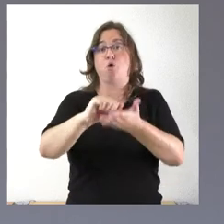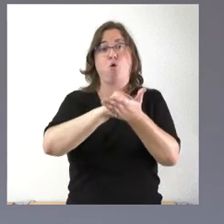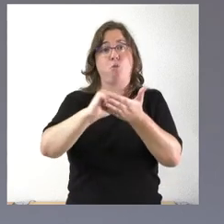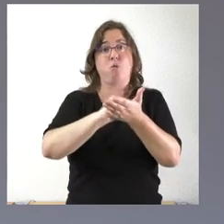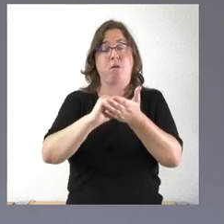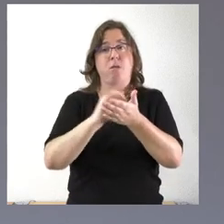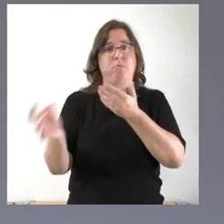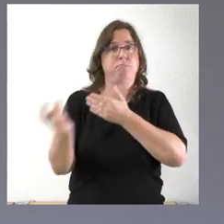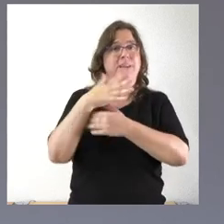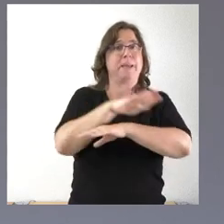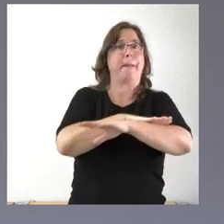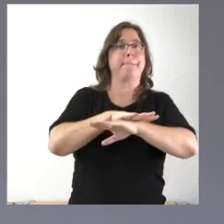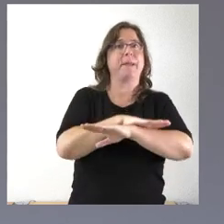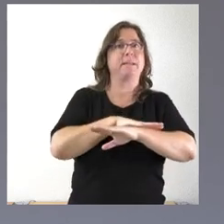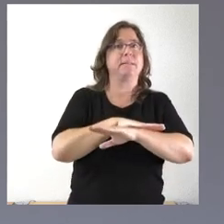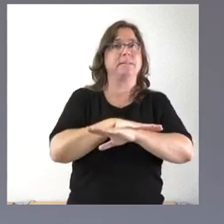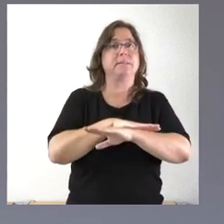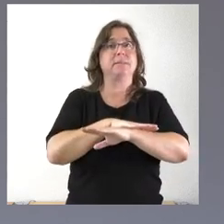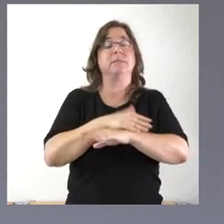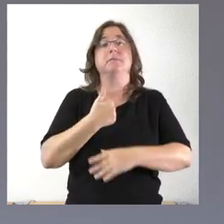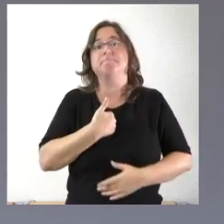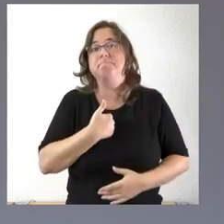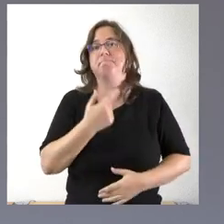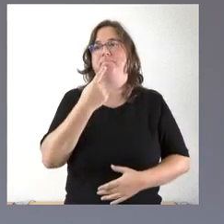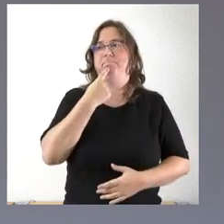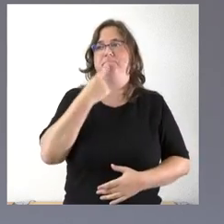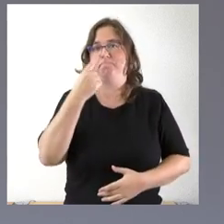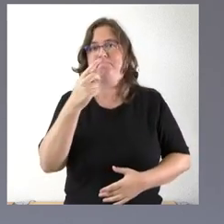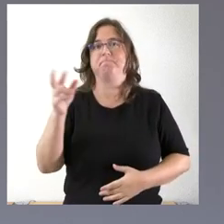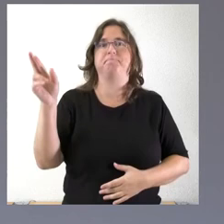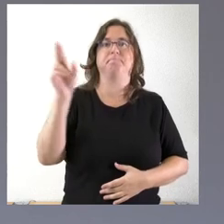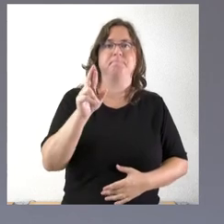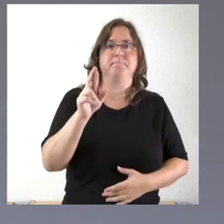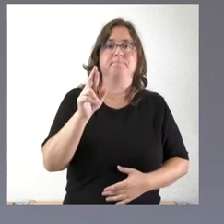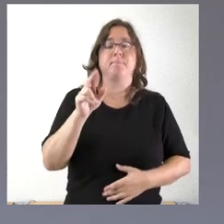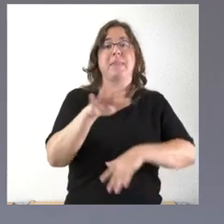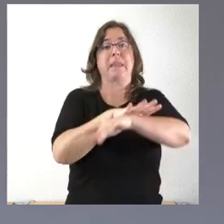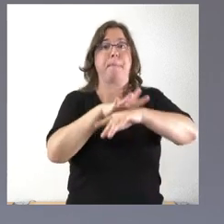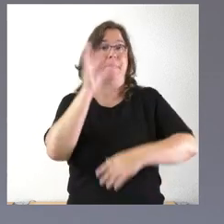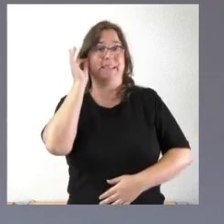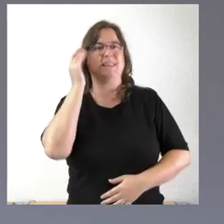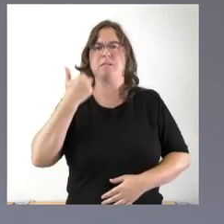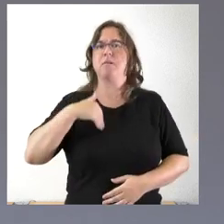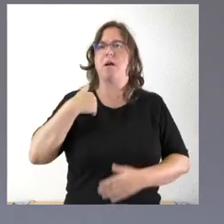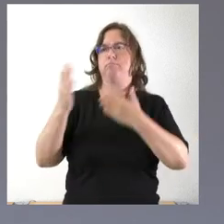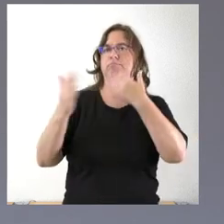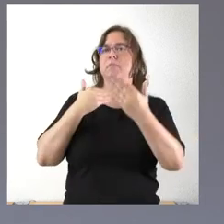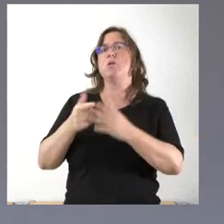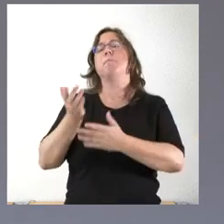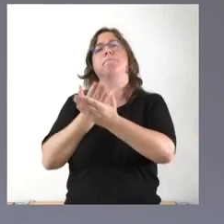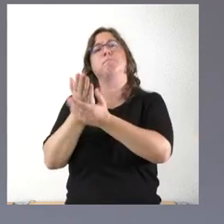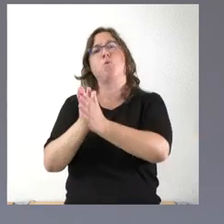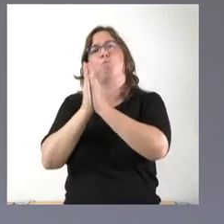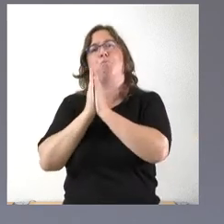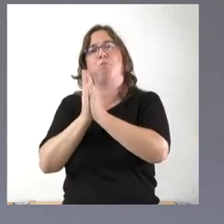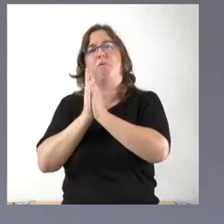el Ministerio, les reiteraremos a la ministra, como ya hemos hecho, que por favor se